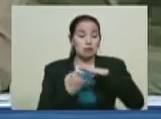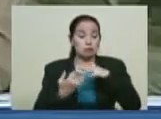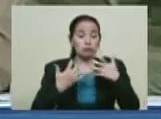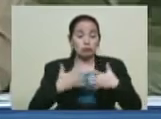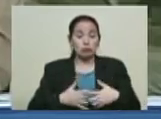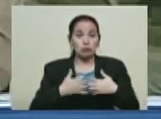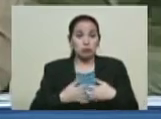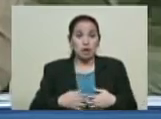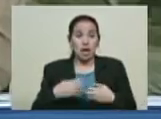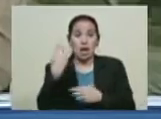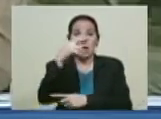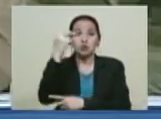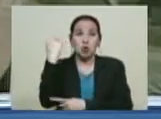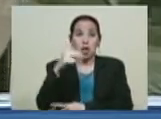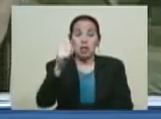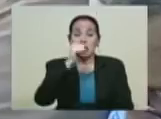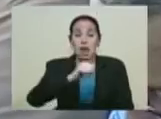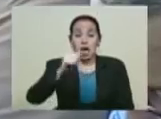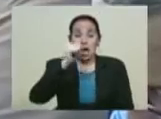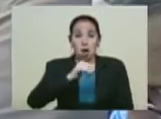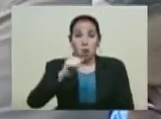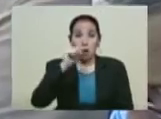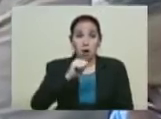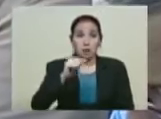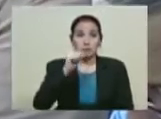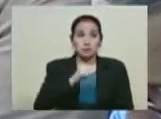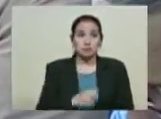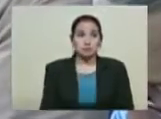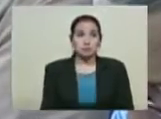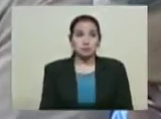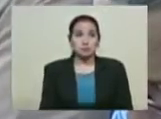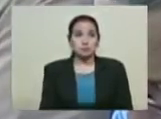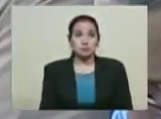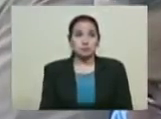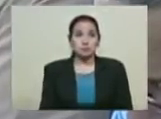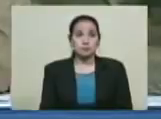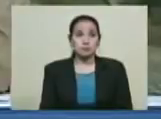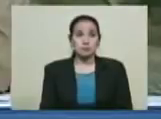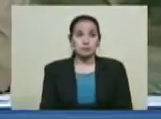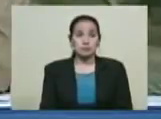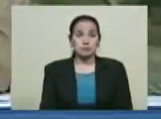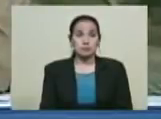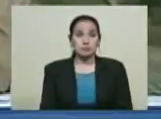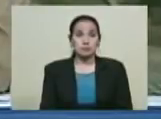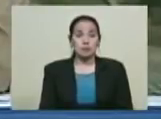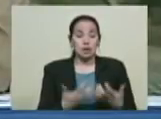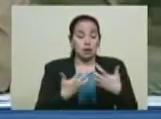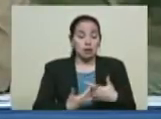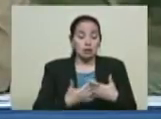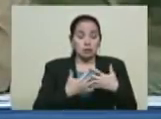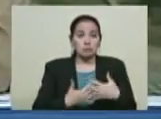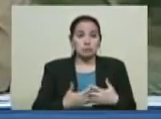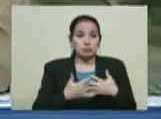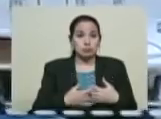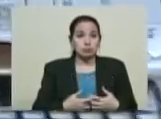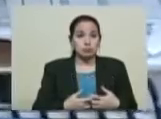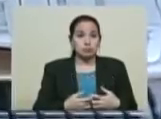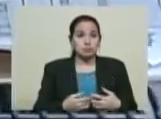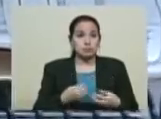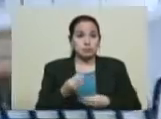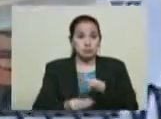la gran industria que se va a encargar de la industrialización